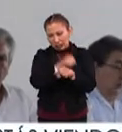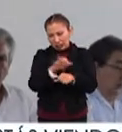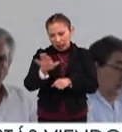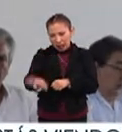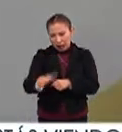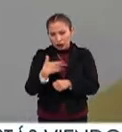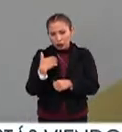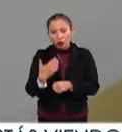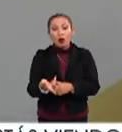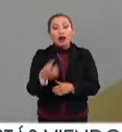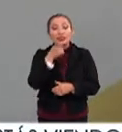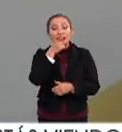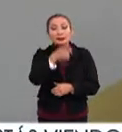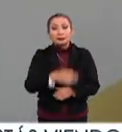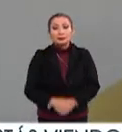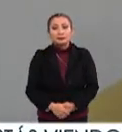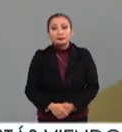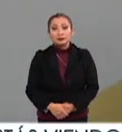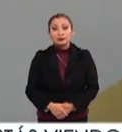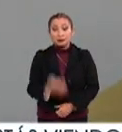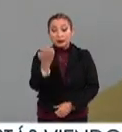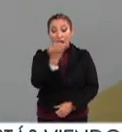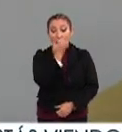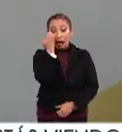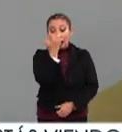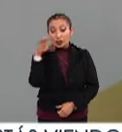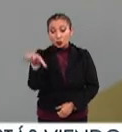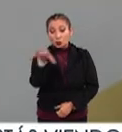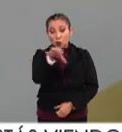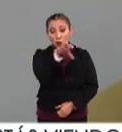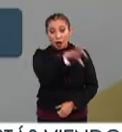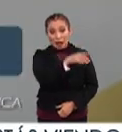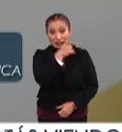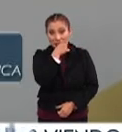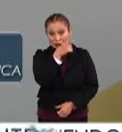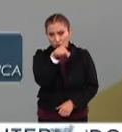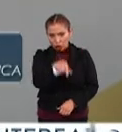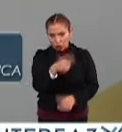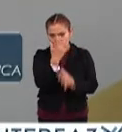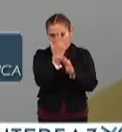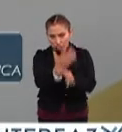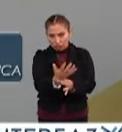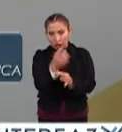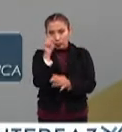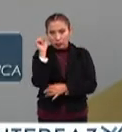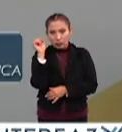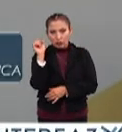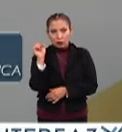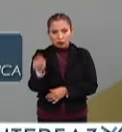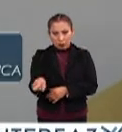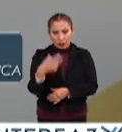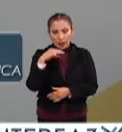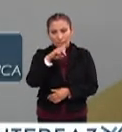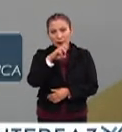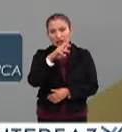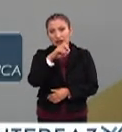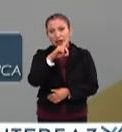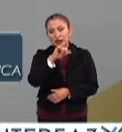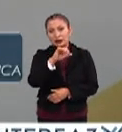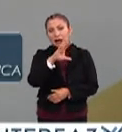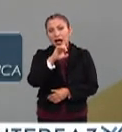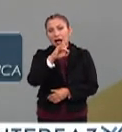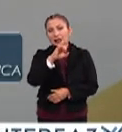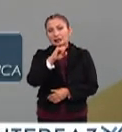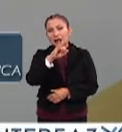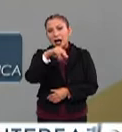Educación Pública, destacó: escuelas, aquí se dijo por parte de Mercedes